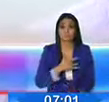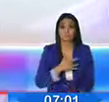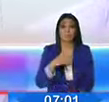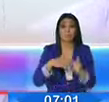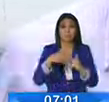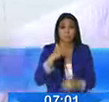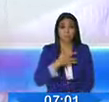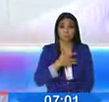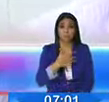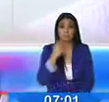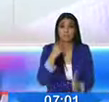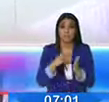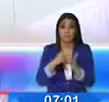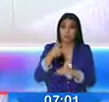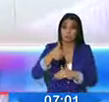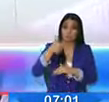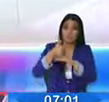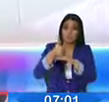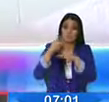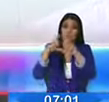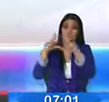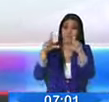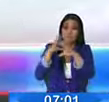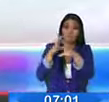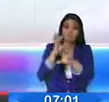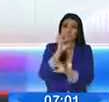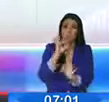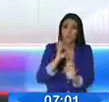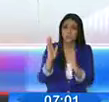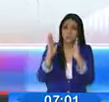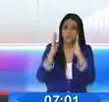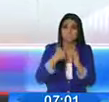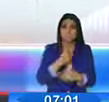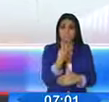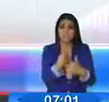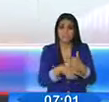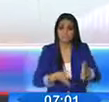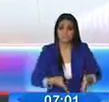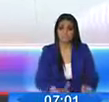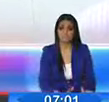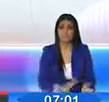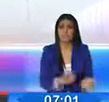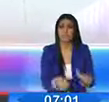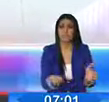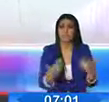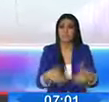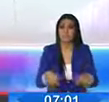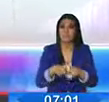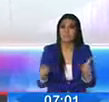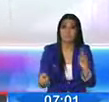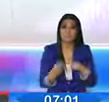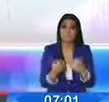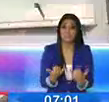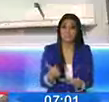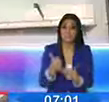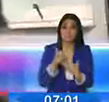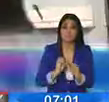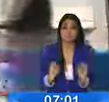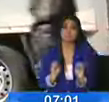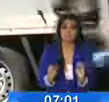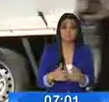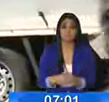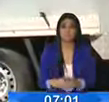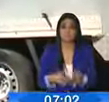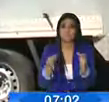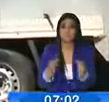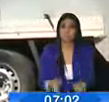gente que está al frente que ni siquiera se ha asomado hija ya está sepultada y y ellos jamás hasta ahora se asoman el día del